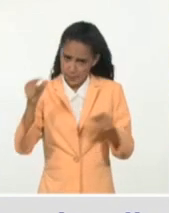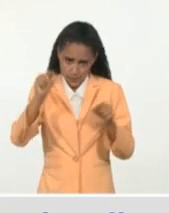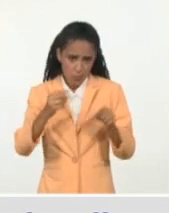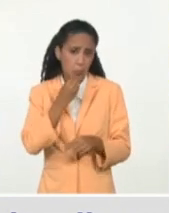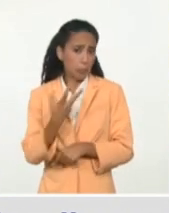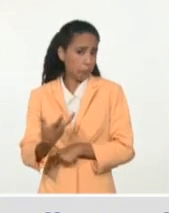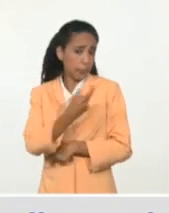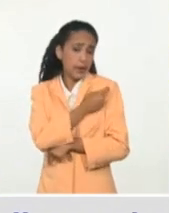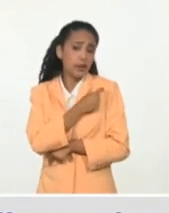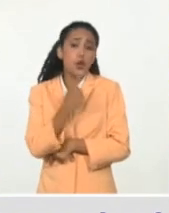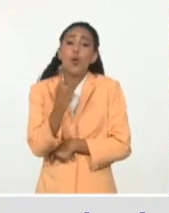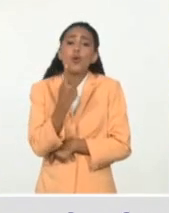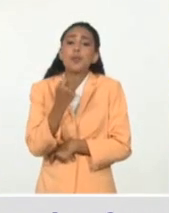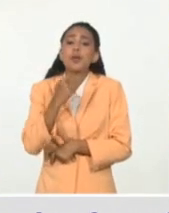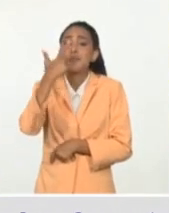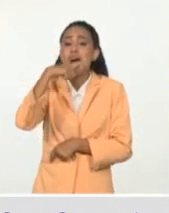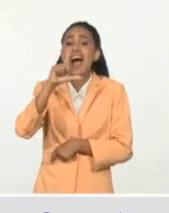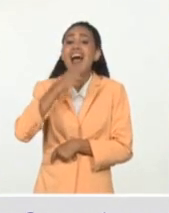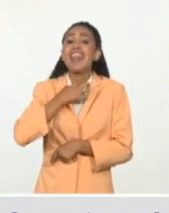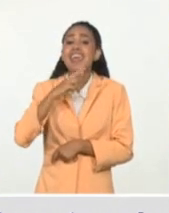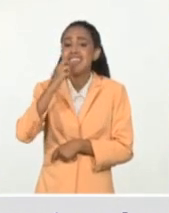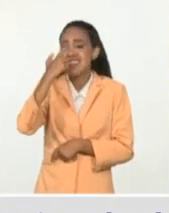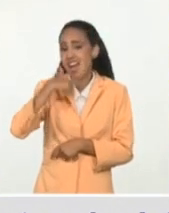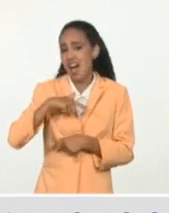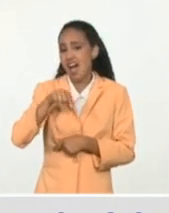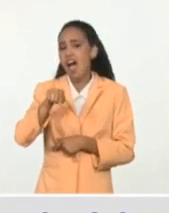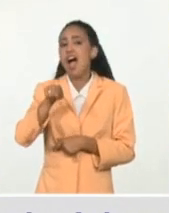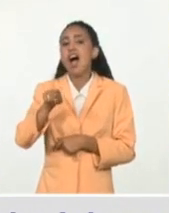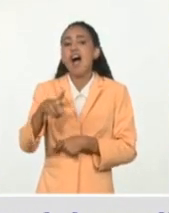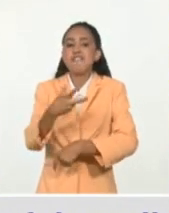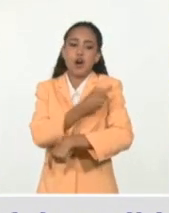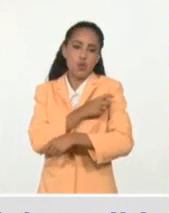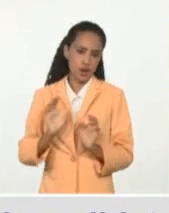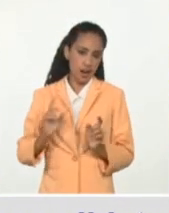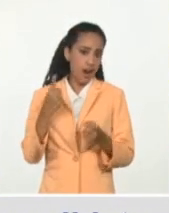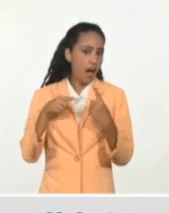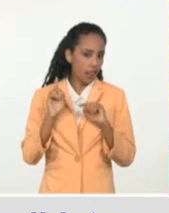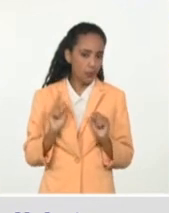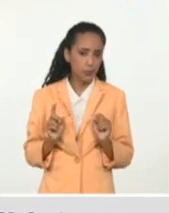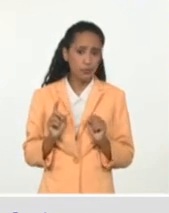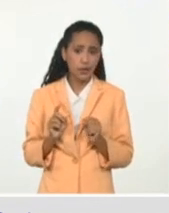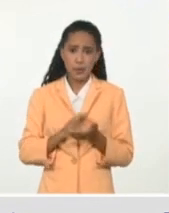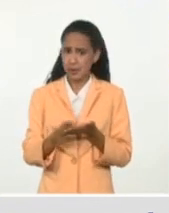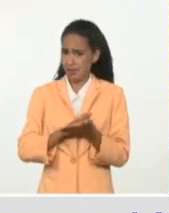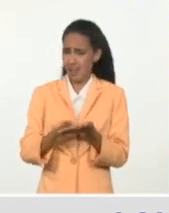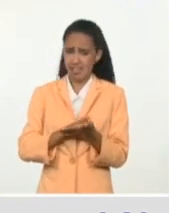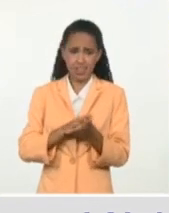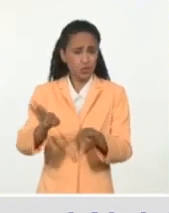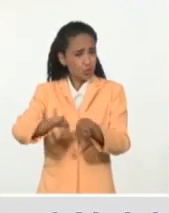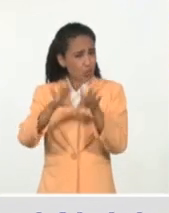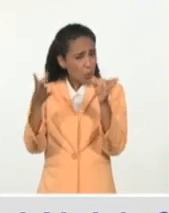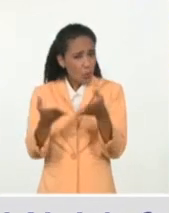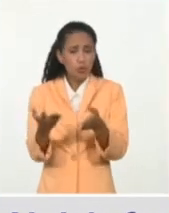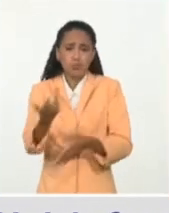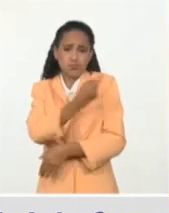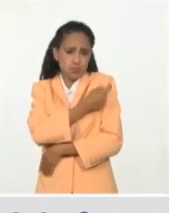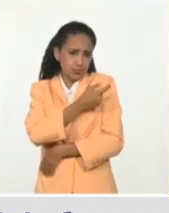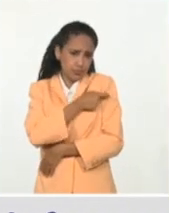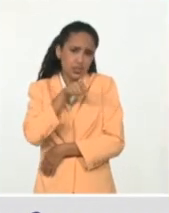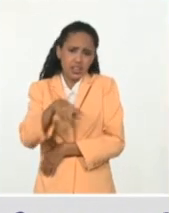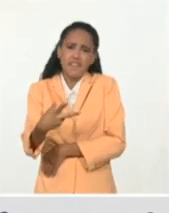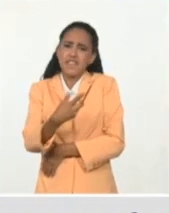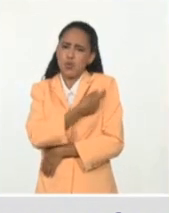no vamos a tener ninguna contraindicación para el uso de esta vacuna de subunidad, que es una vacuna muy segura.